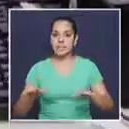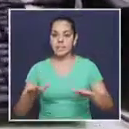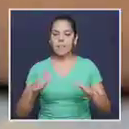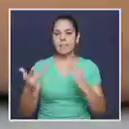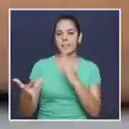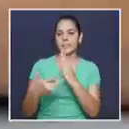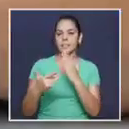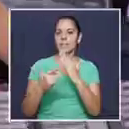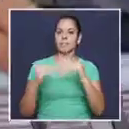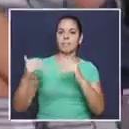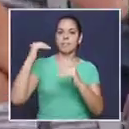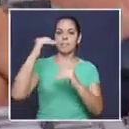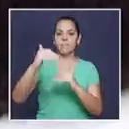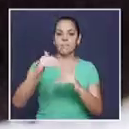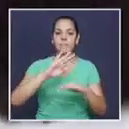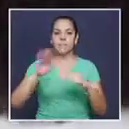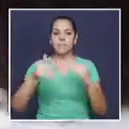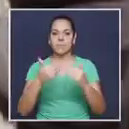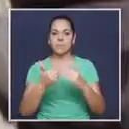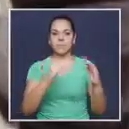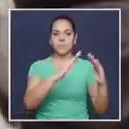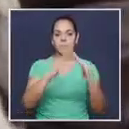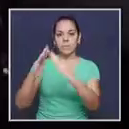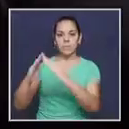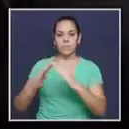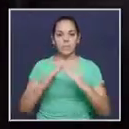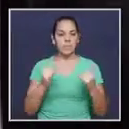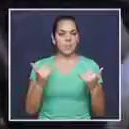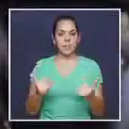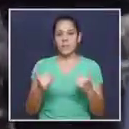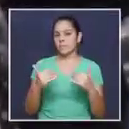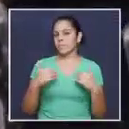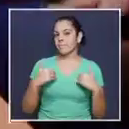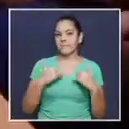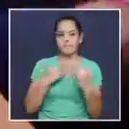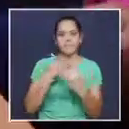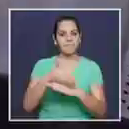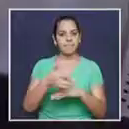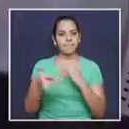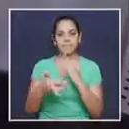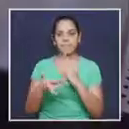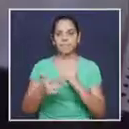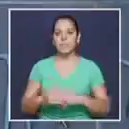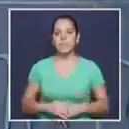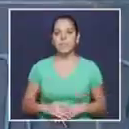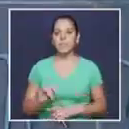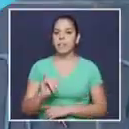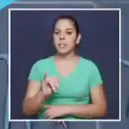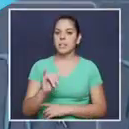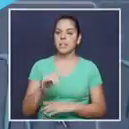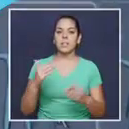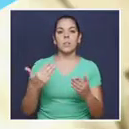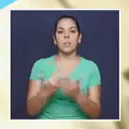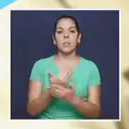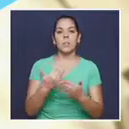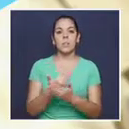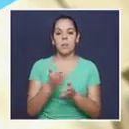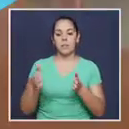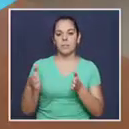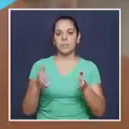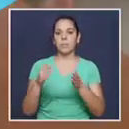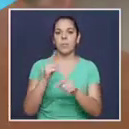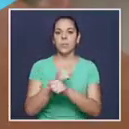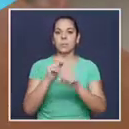manos de las poblaciones que en este momento no tienen acceso a ella. Esta es nuestra nueva banda ancha